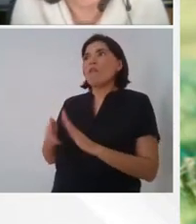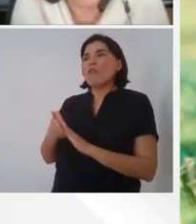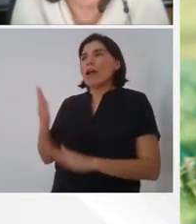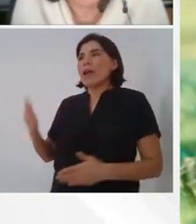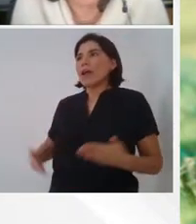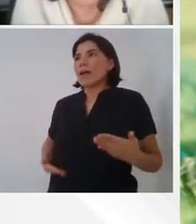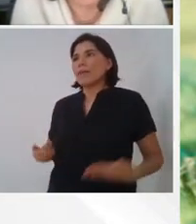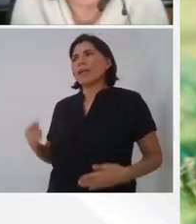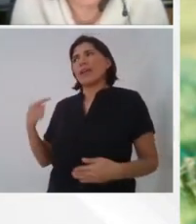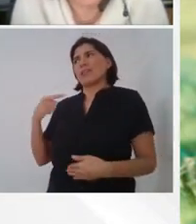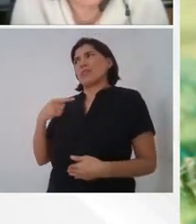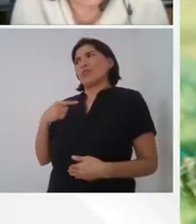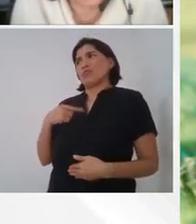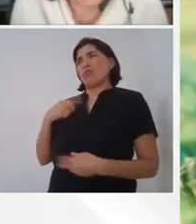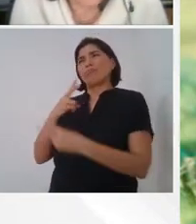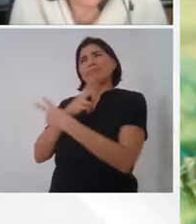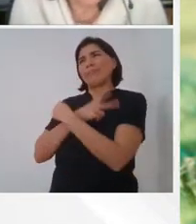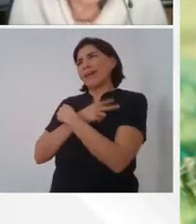zorro.